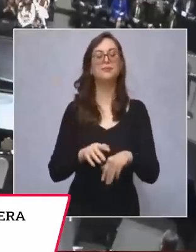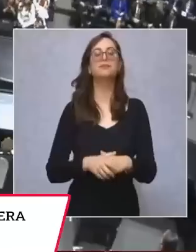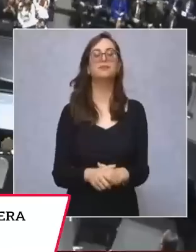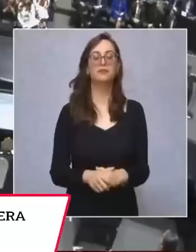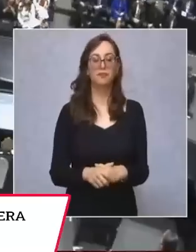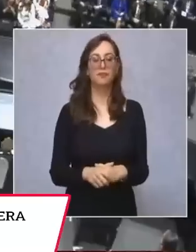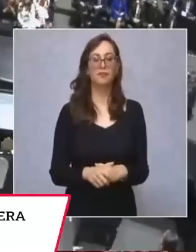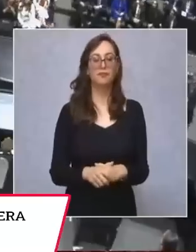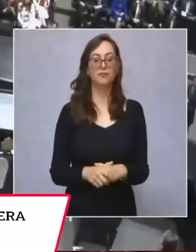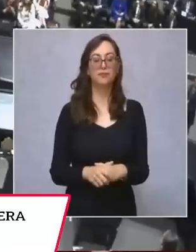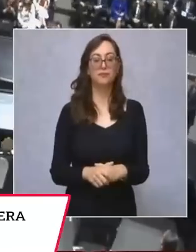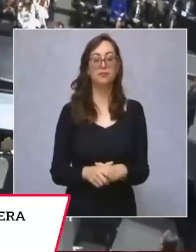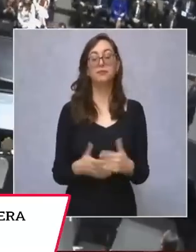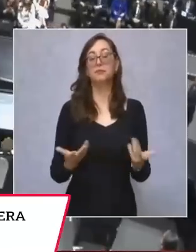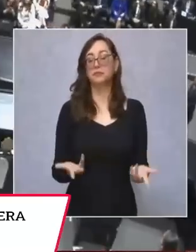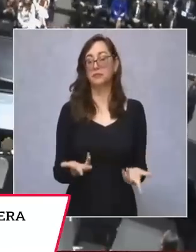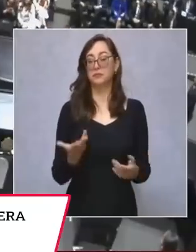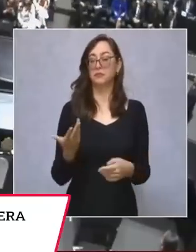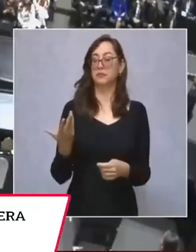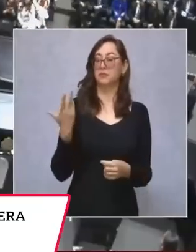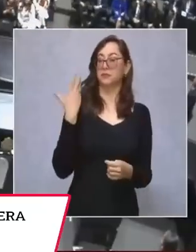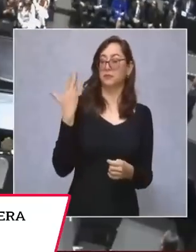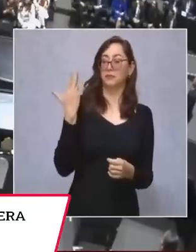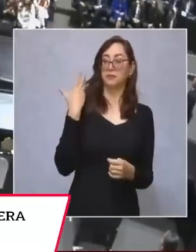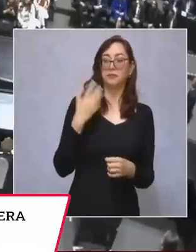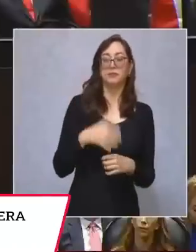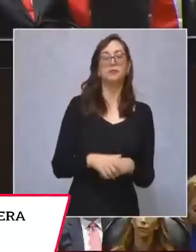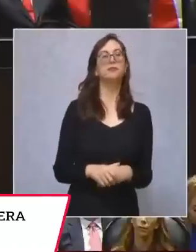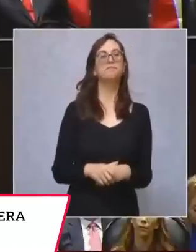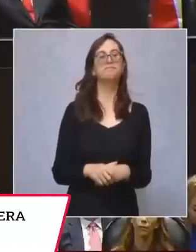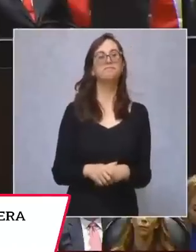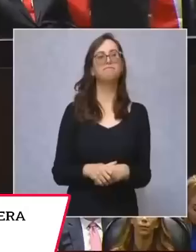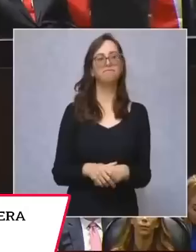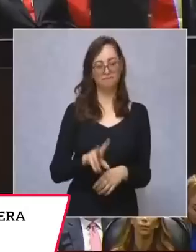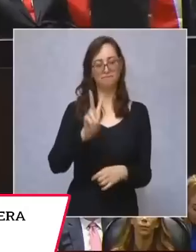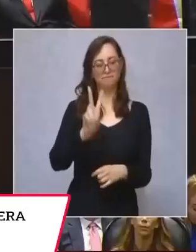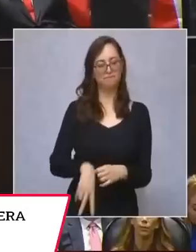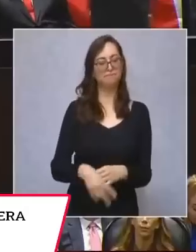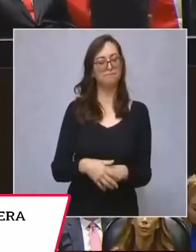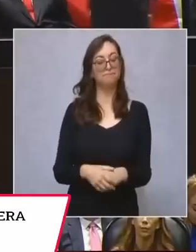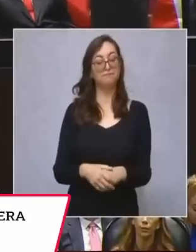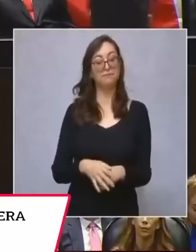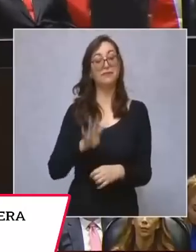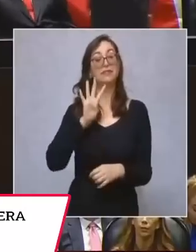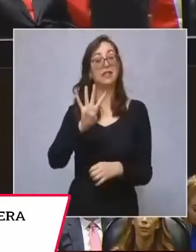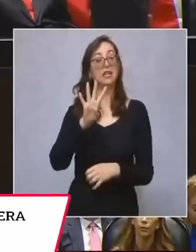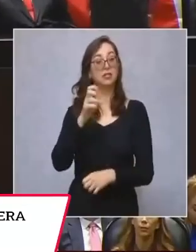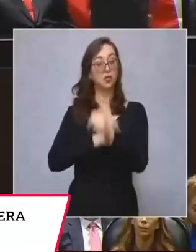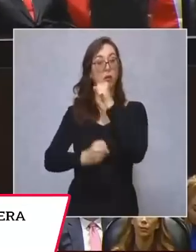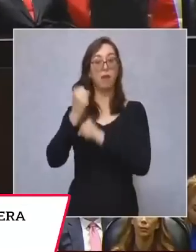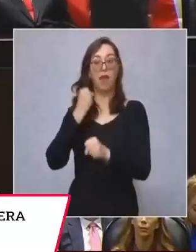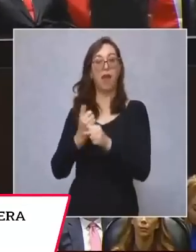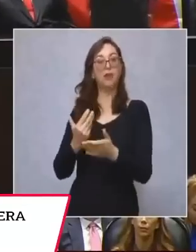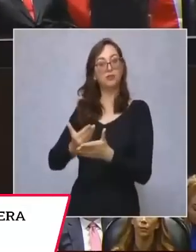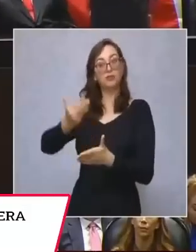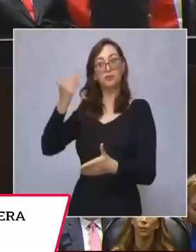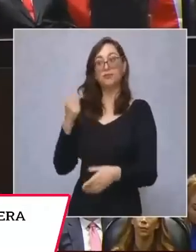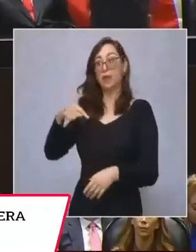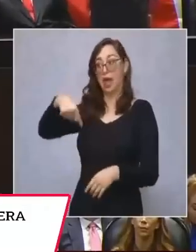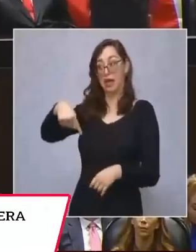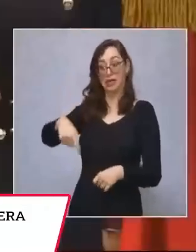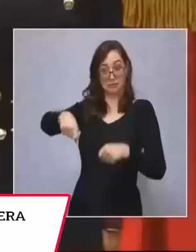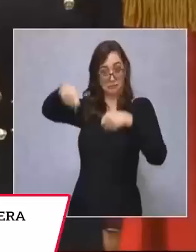y la energía. Es algo fundamental porque estaba ahí también el expresidente Andrés Manuel López Obrador.